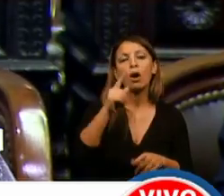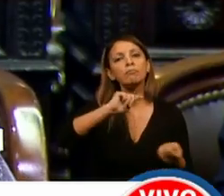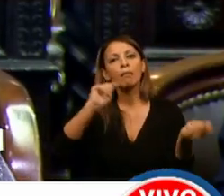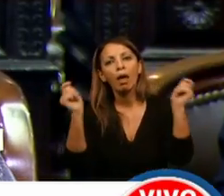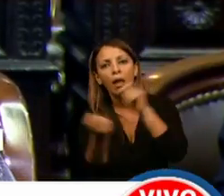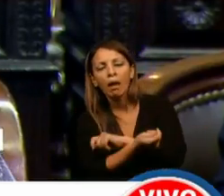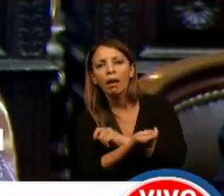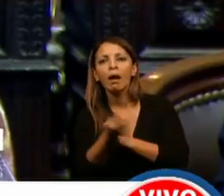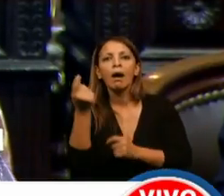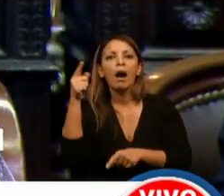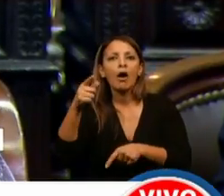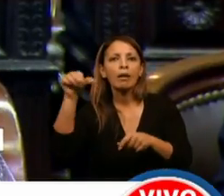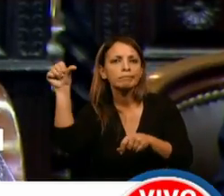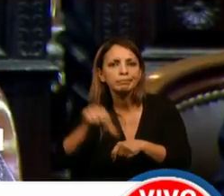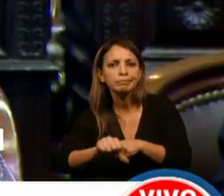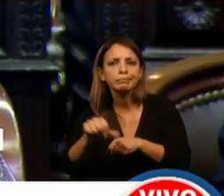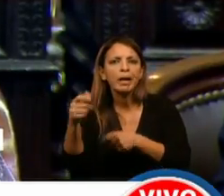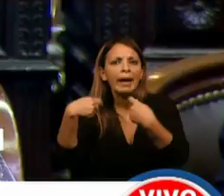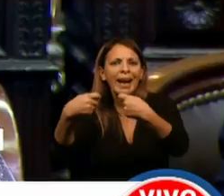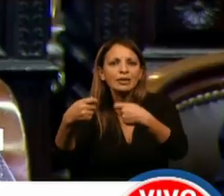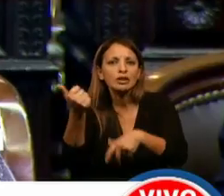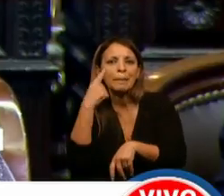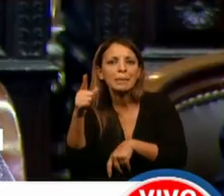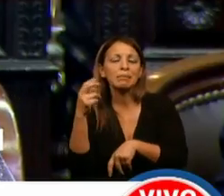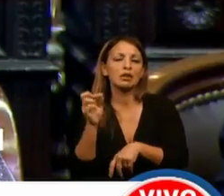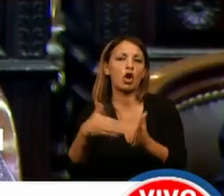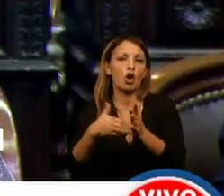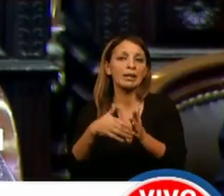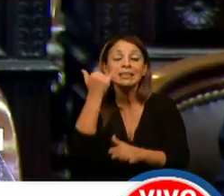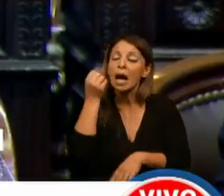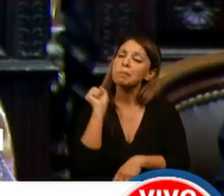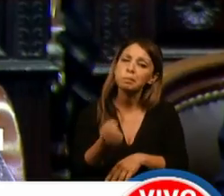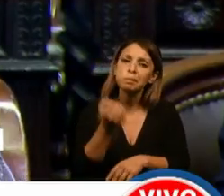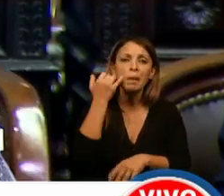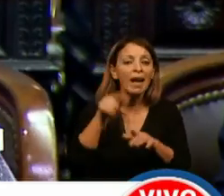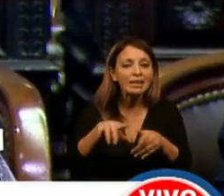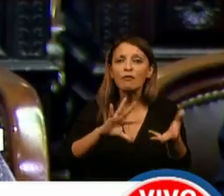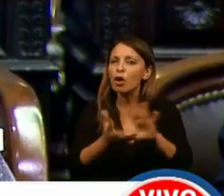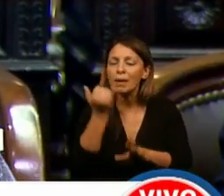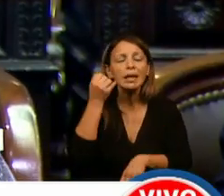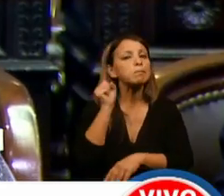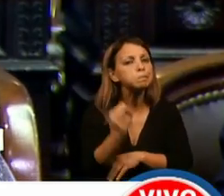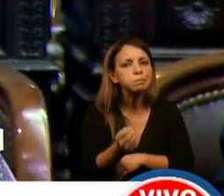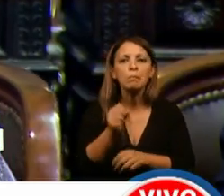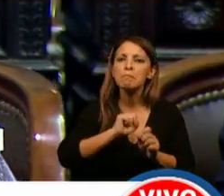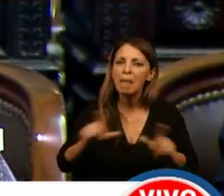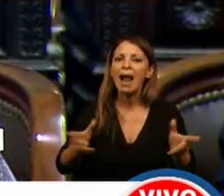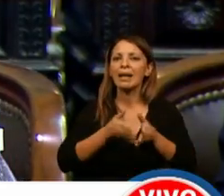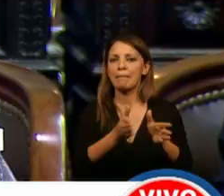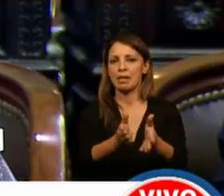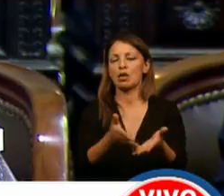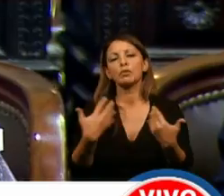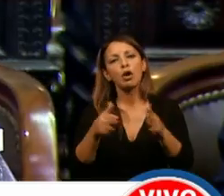comercial un déficit de 6 mil millones esta película ya la vimos es un mal camino por eso convocamos